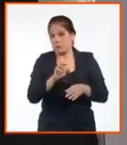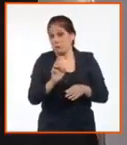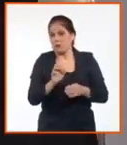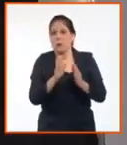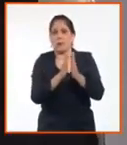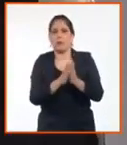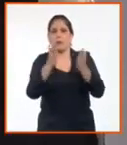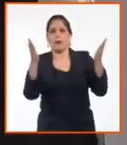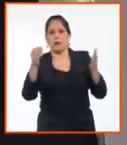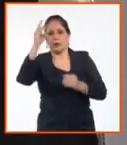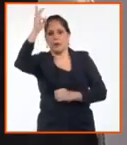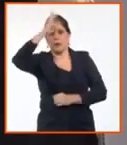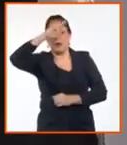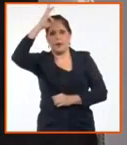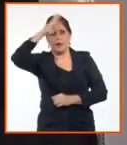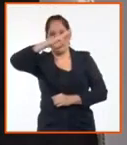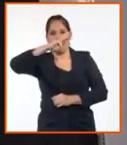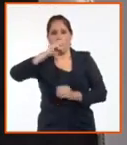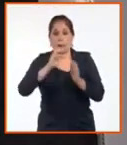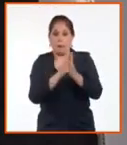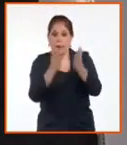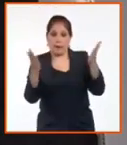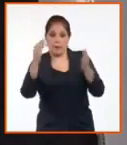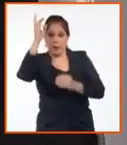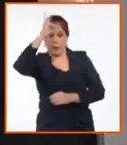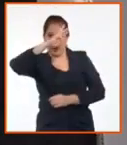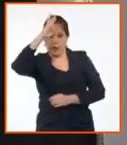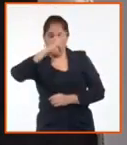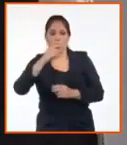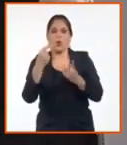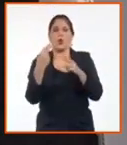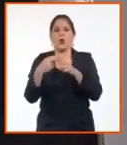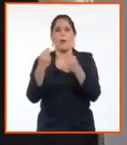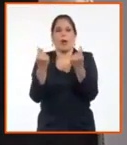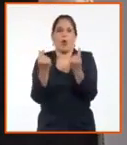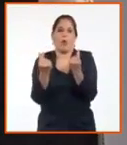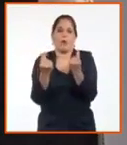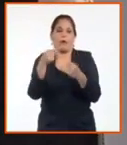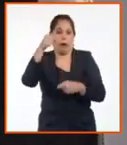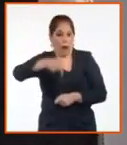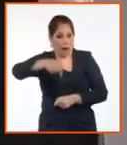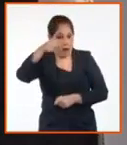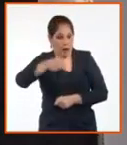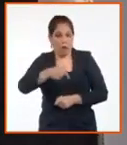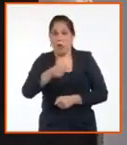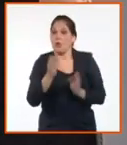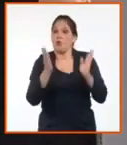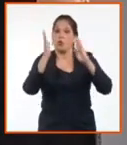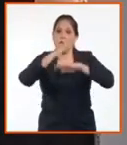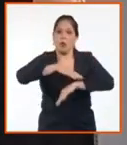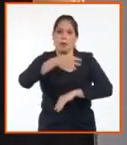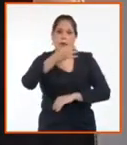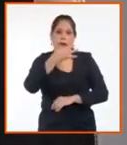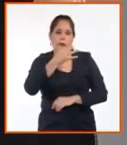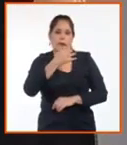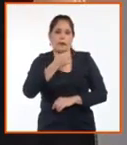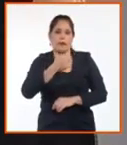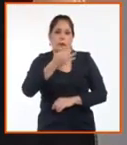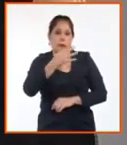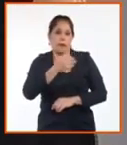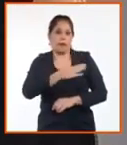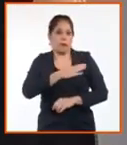mexicano el periódico el economista de méxico y dice ahora escasez de medicamentos en farmacias privadas de